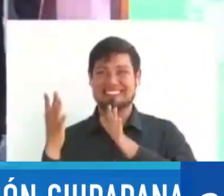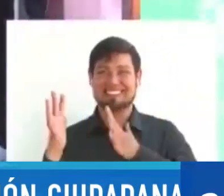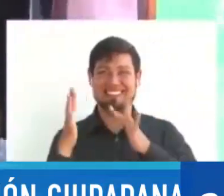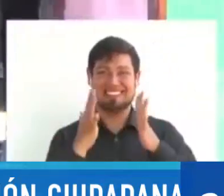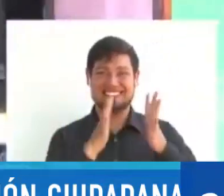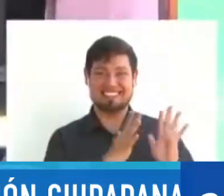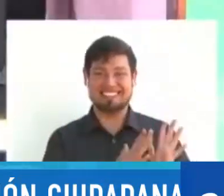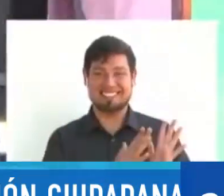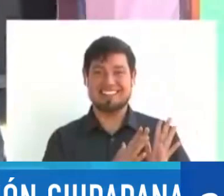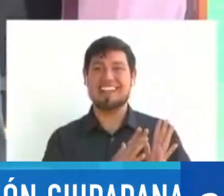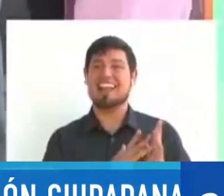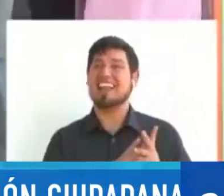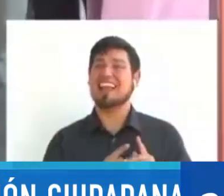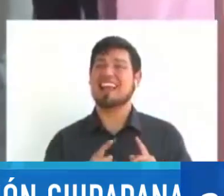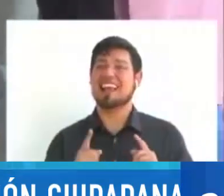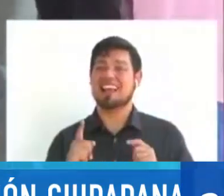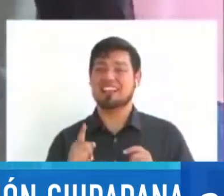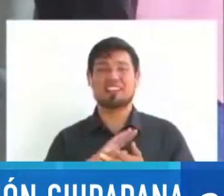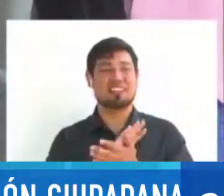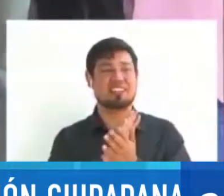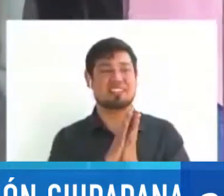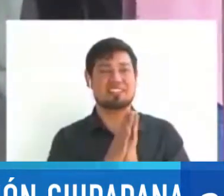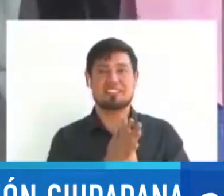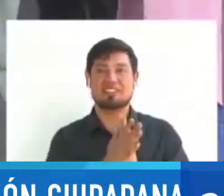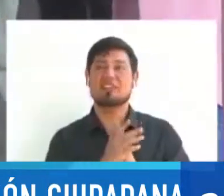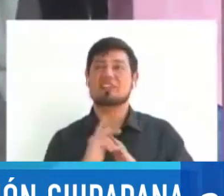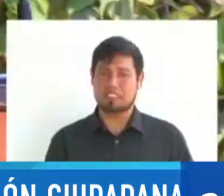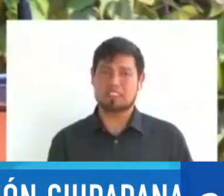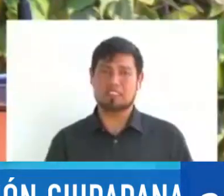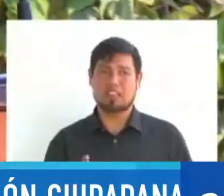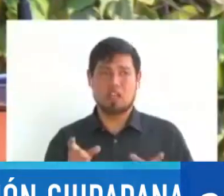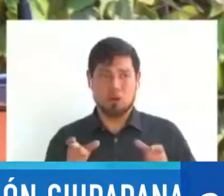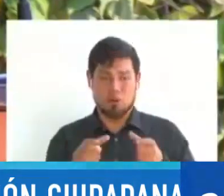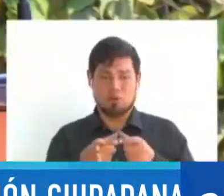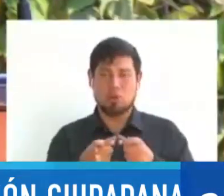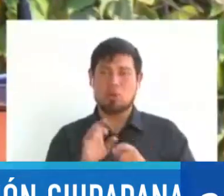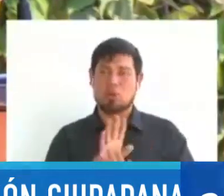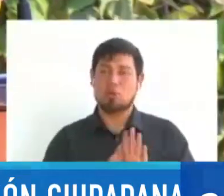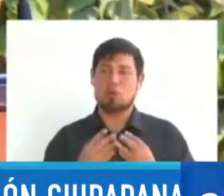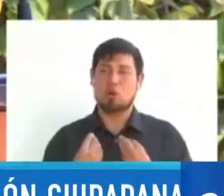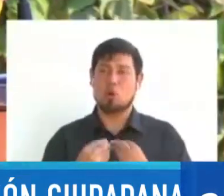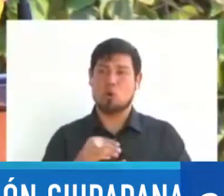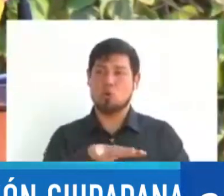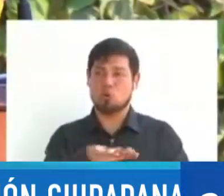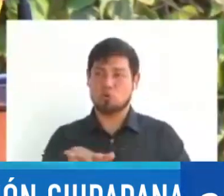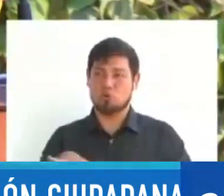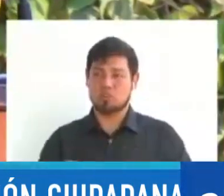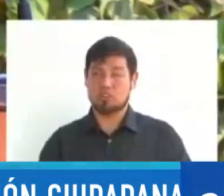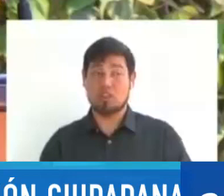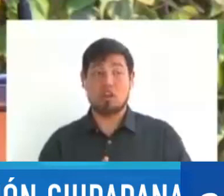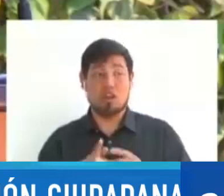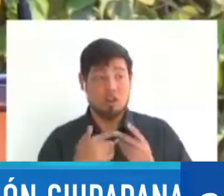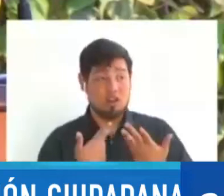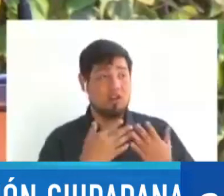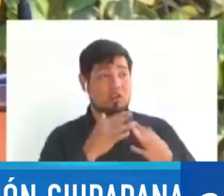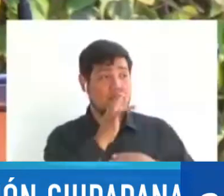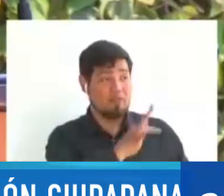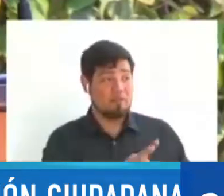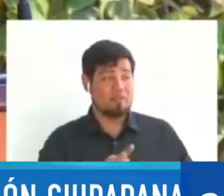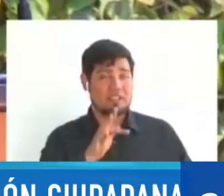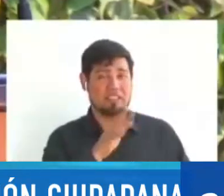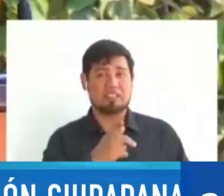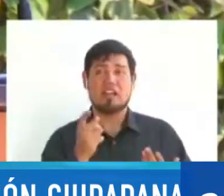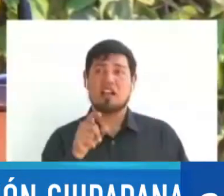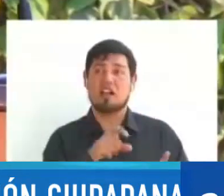Realmente acá, como dirigentes sociales, felicitar a los compañeros nominados conmigo, porque como dirigentes